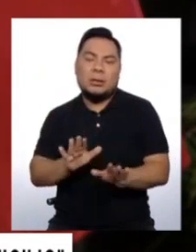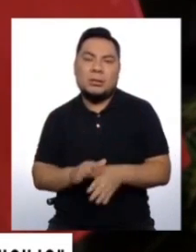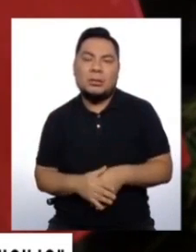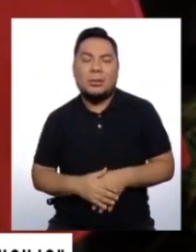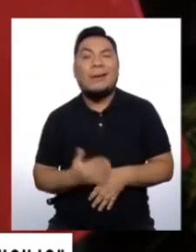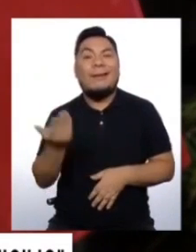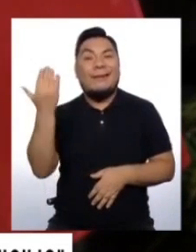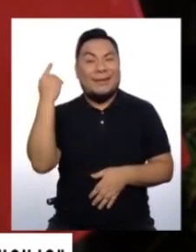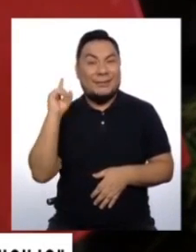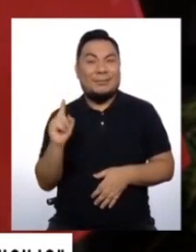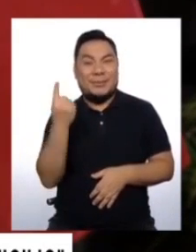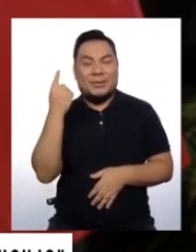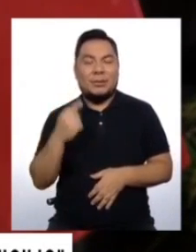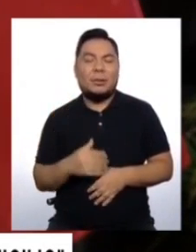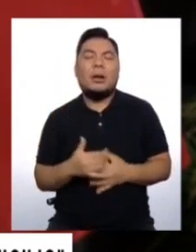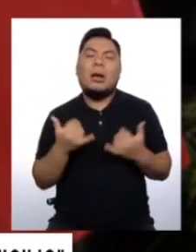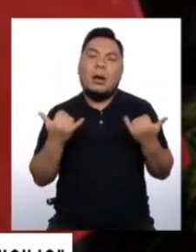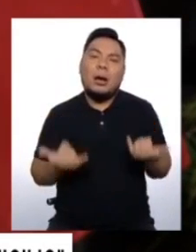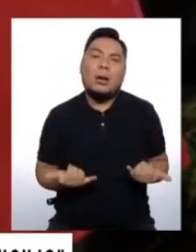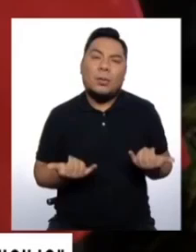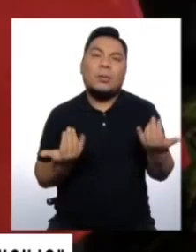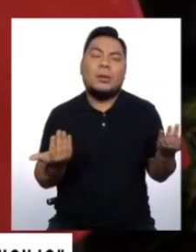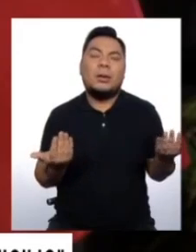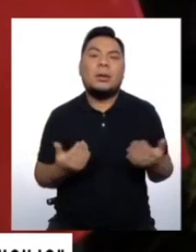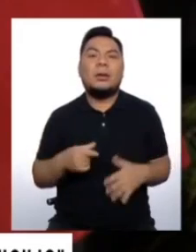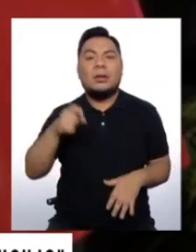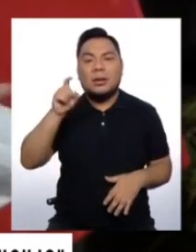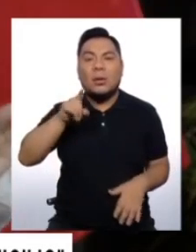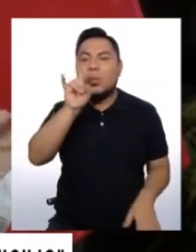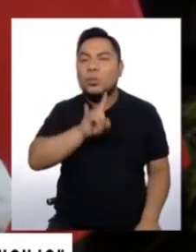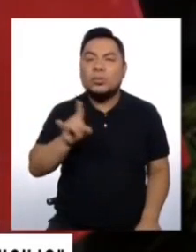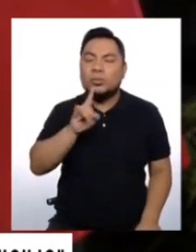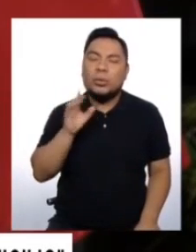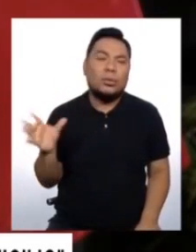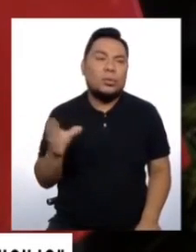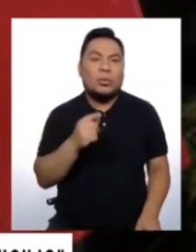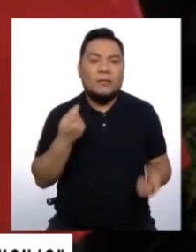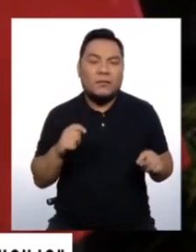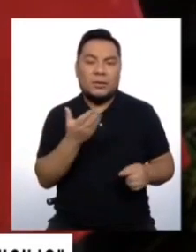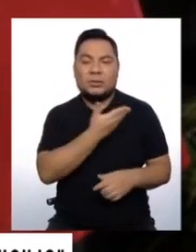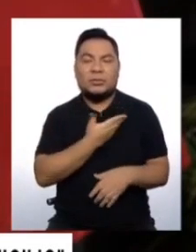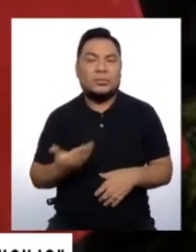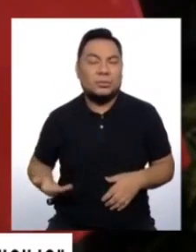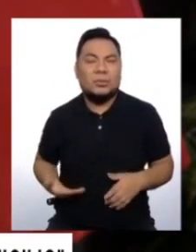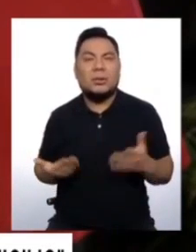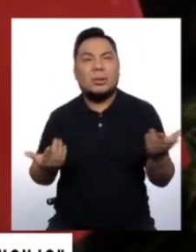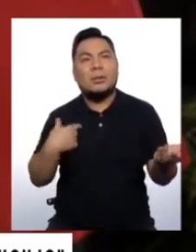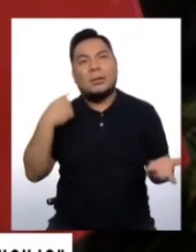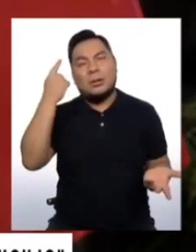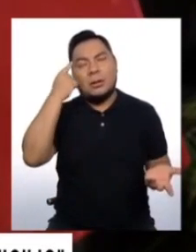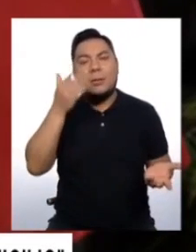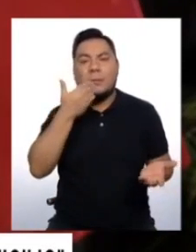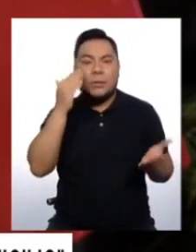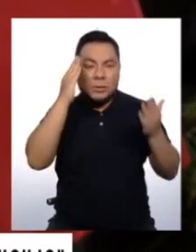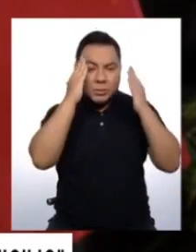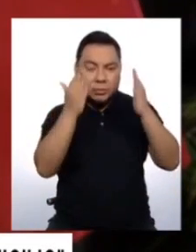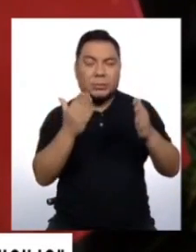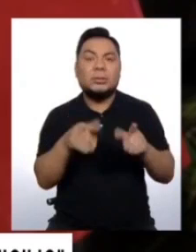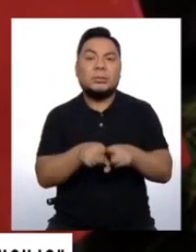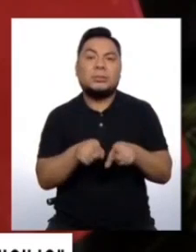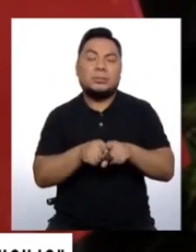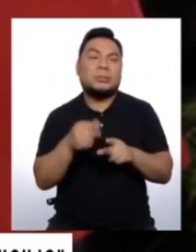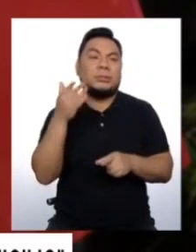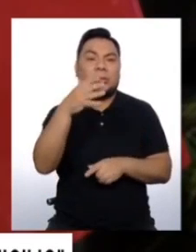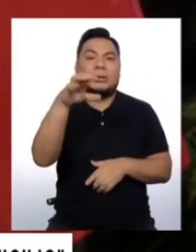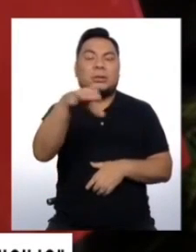ahora, obviamente, tenemos que usar todo el esfuerzo del Estado y entonces tenemos que atender en los centros de